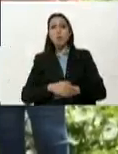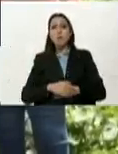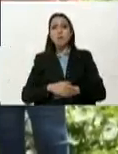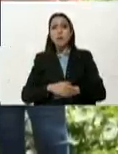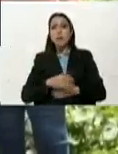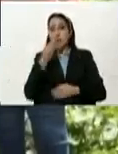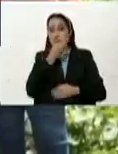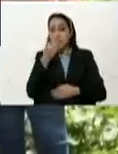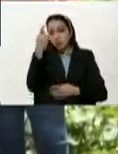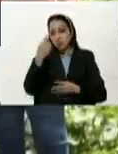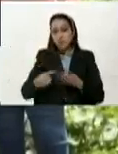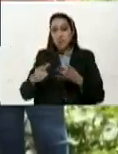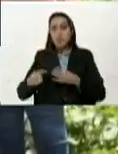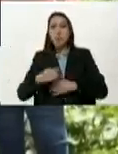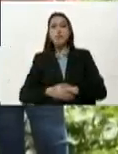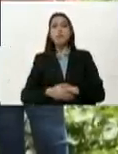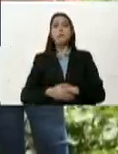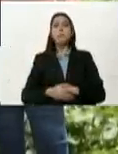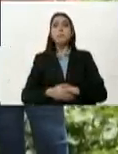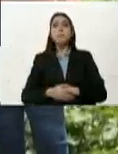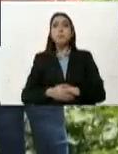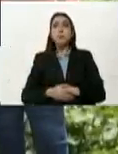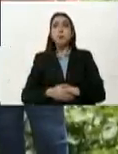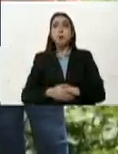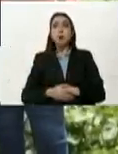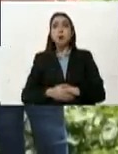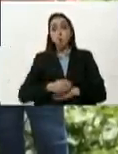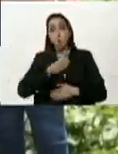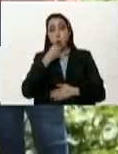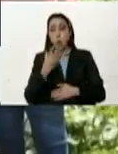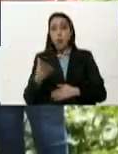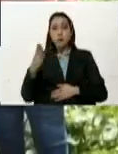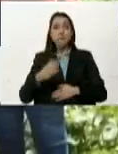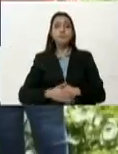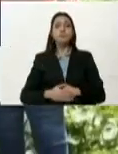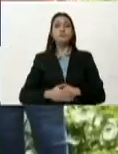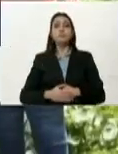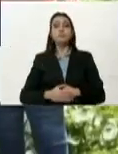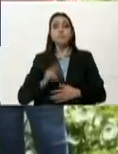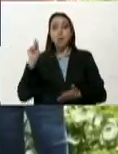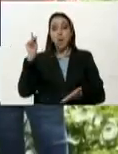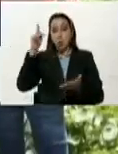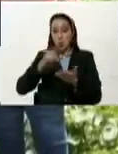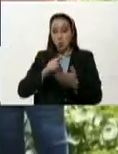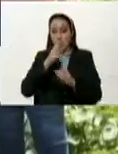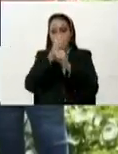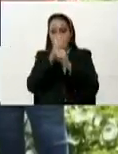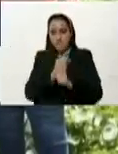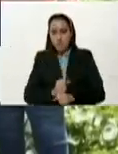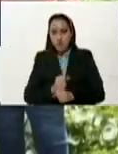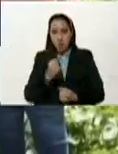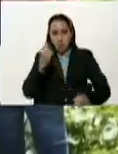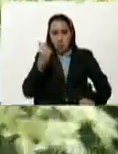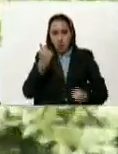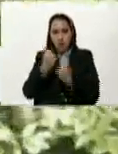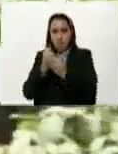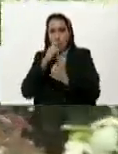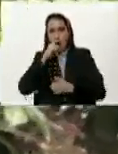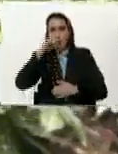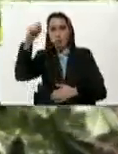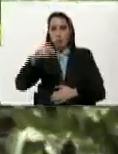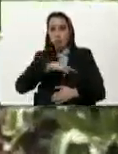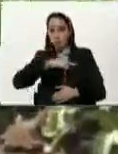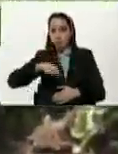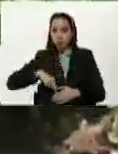pies vallas cebolla y entre otros rubros bueno presidente aquí está esperando su mayor apoyo a nosotros los